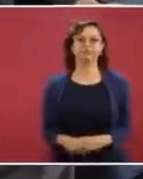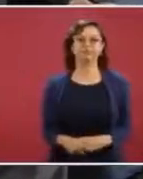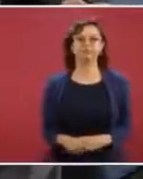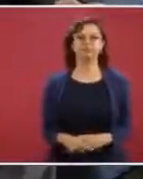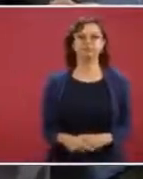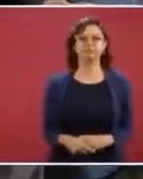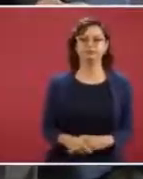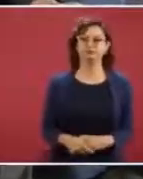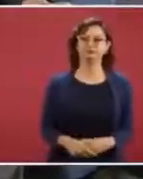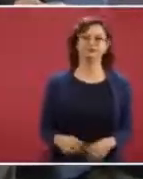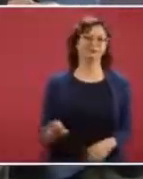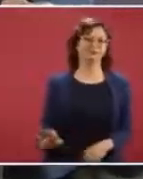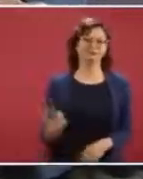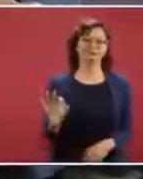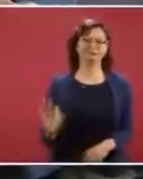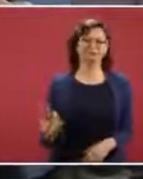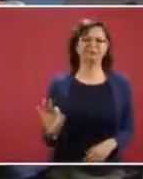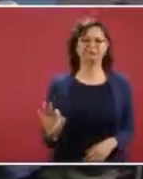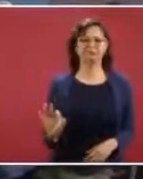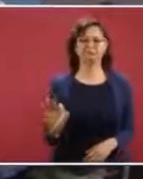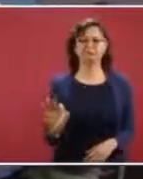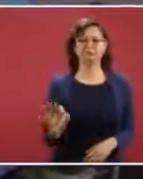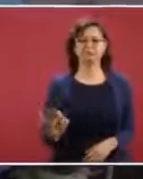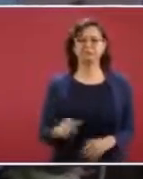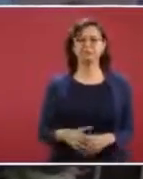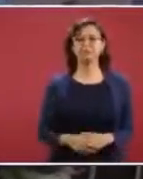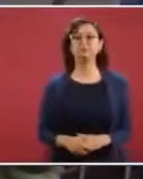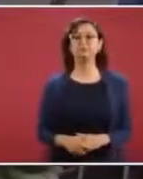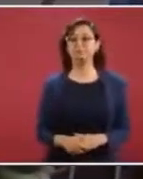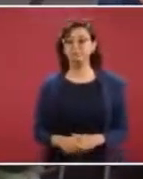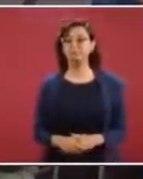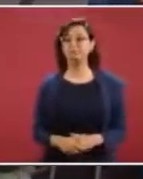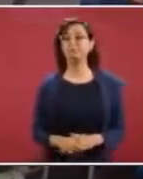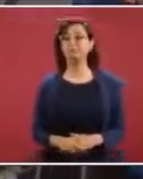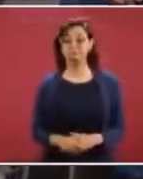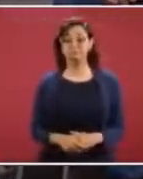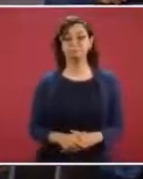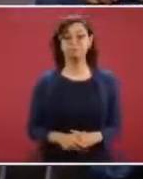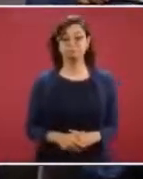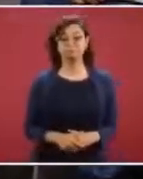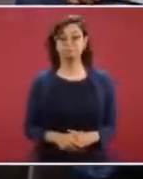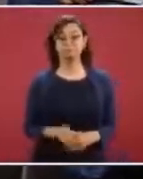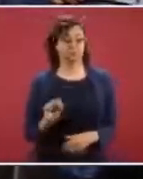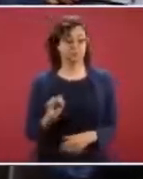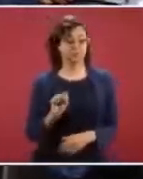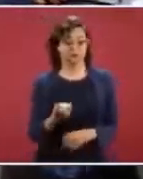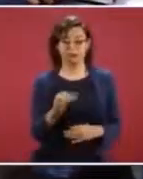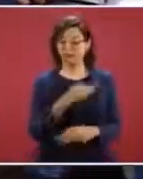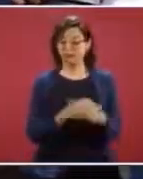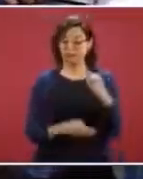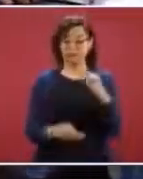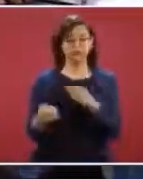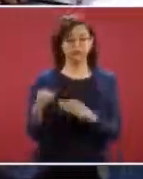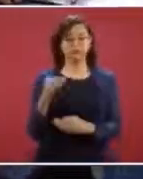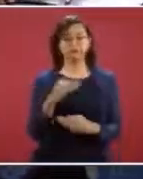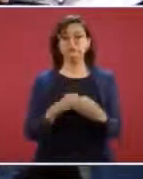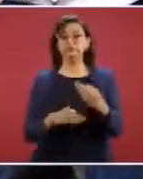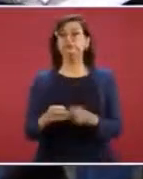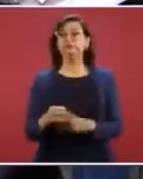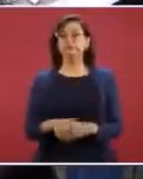de primera. Señor. Sí, todo, pero por eso cuando